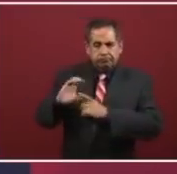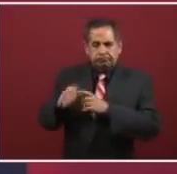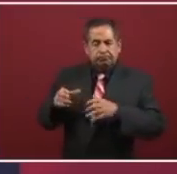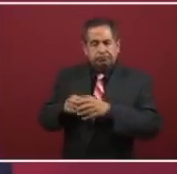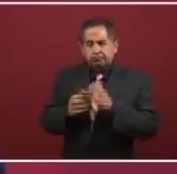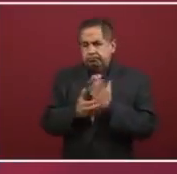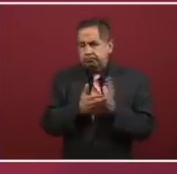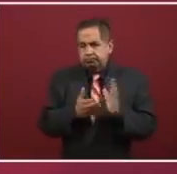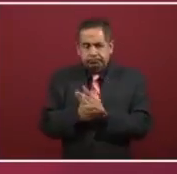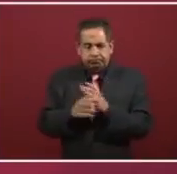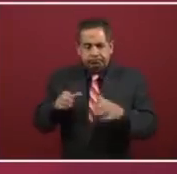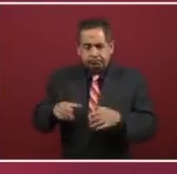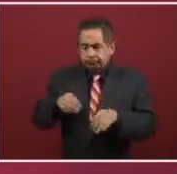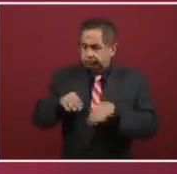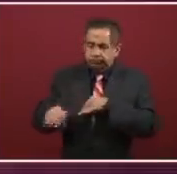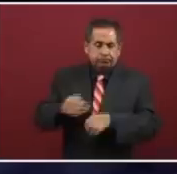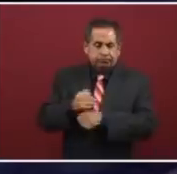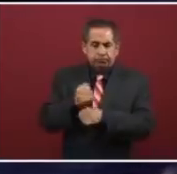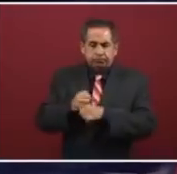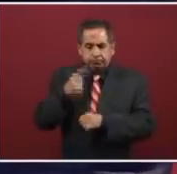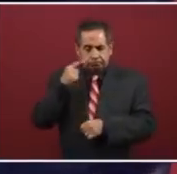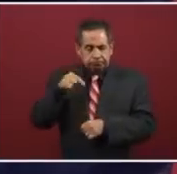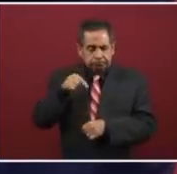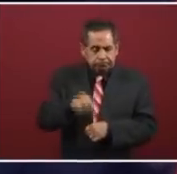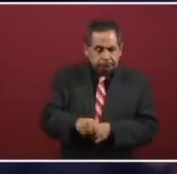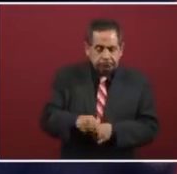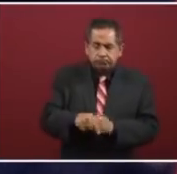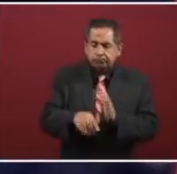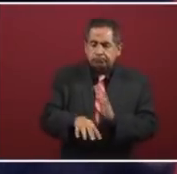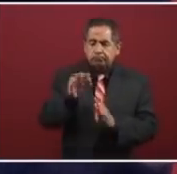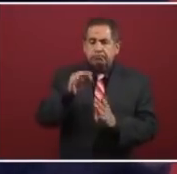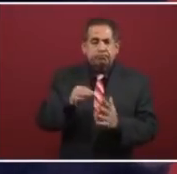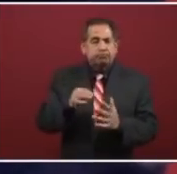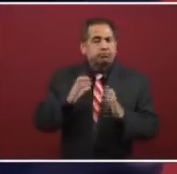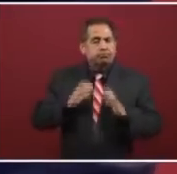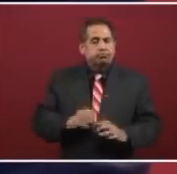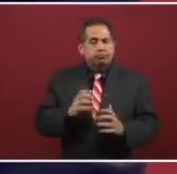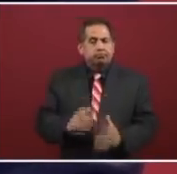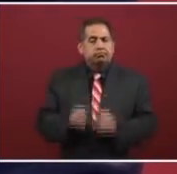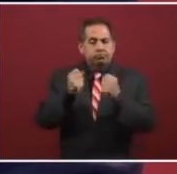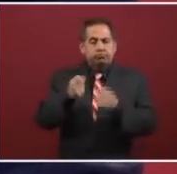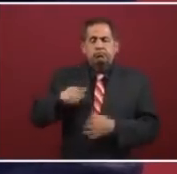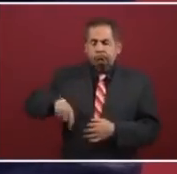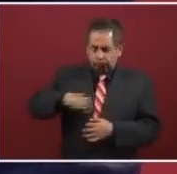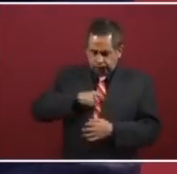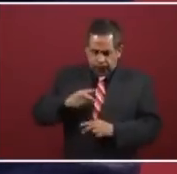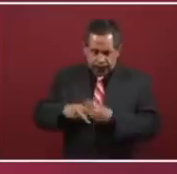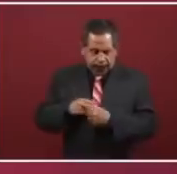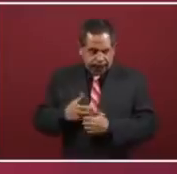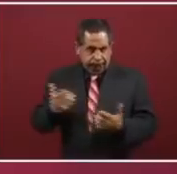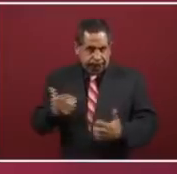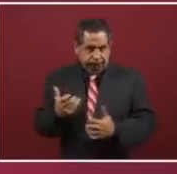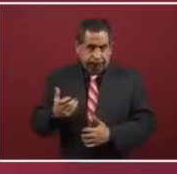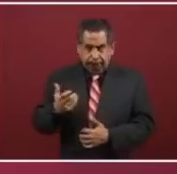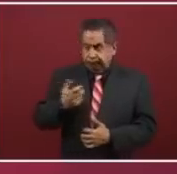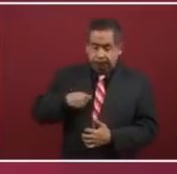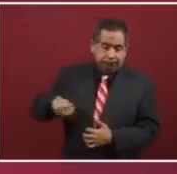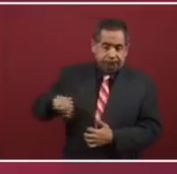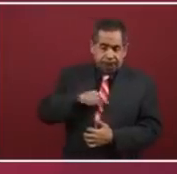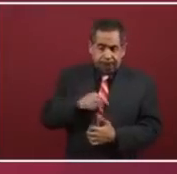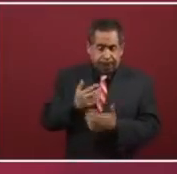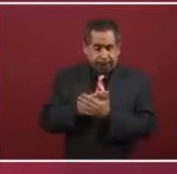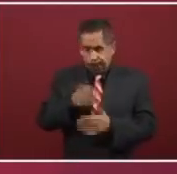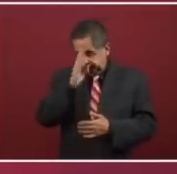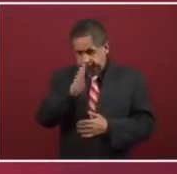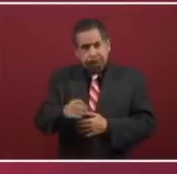El presidente Andrés Manuel López Obrador podría solicitar apoyo a los gobiernos de Estados Unidos, China y Alemania para el rescate de los cuerpos